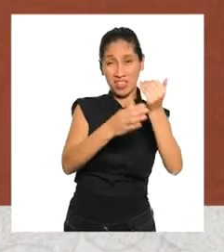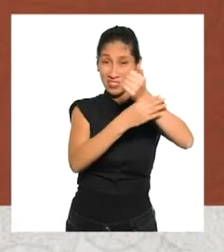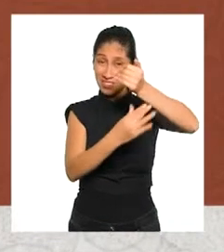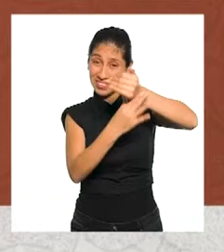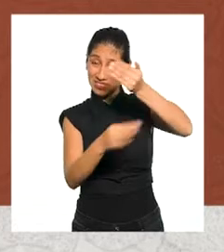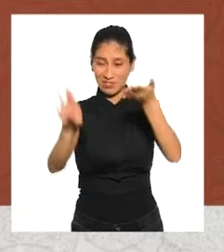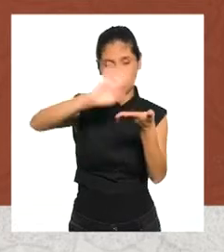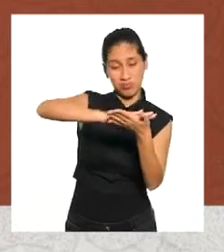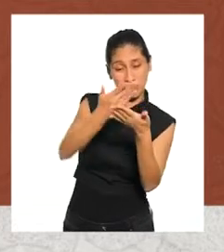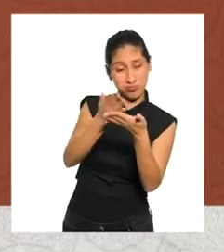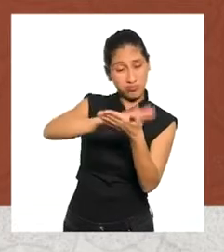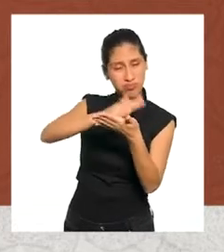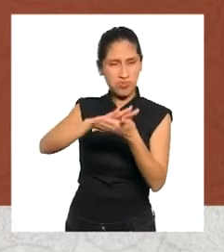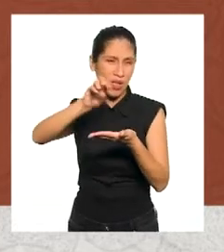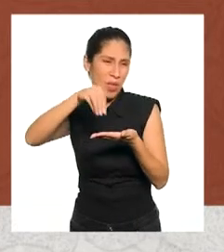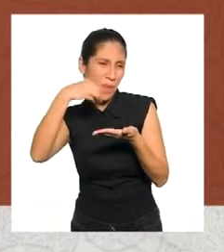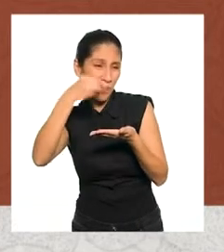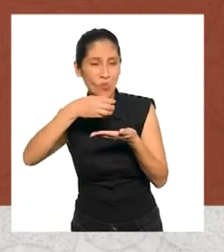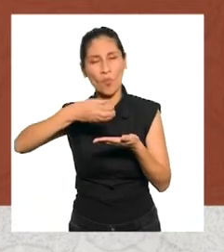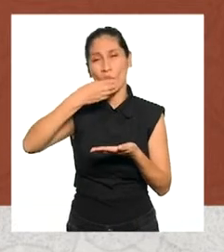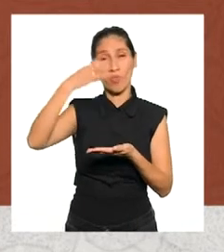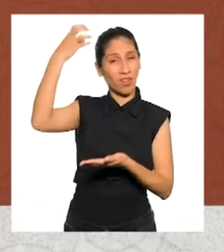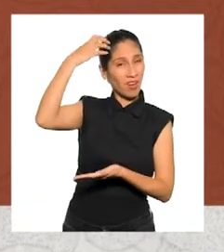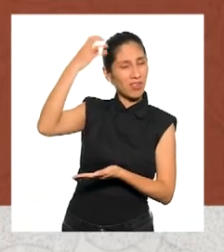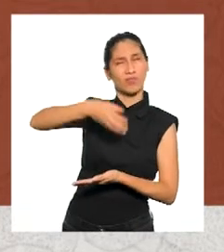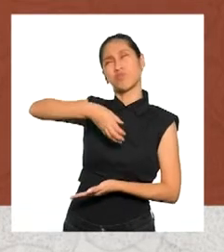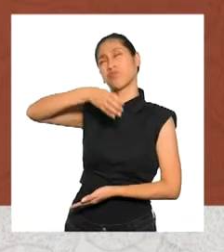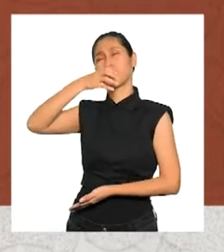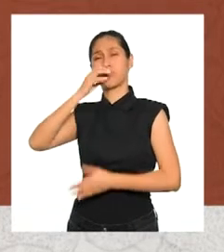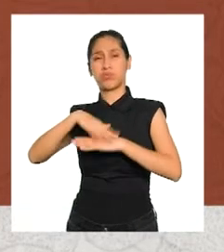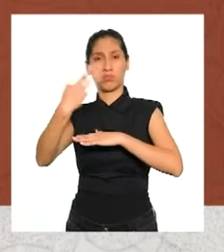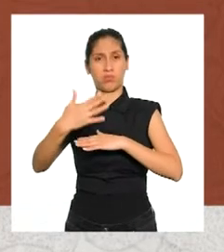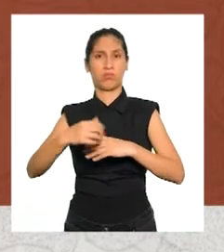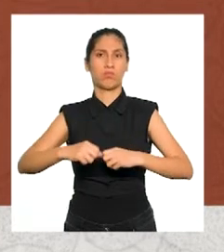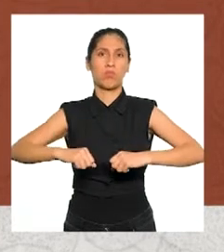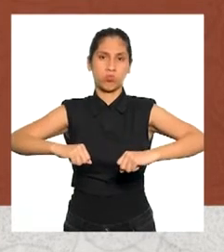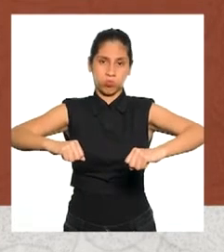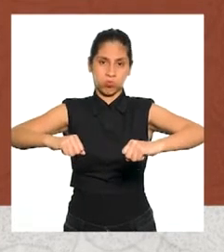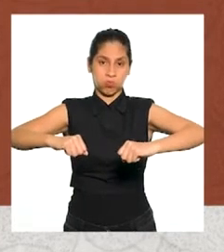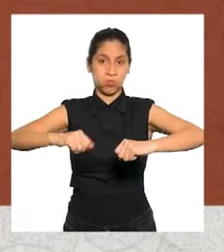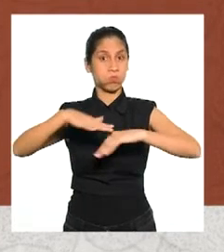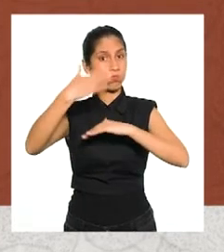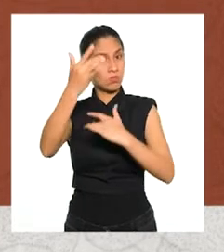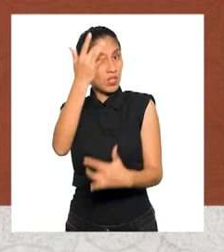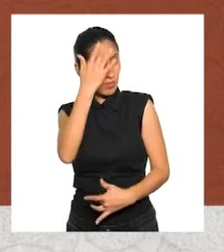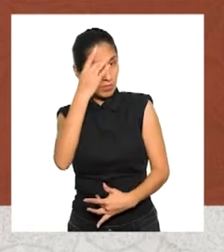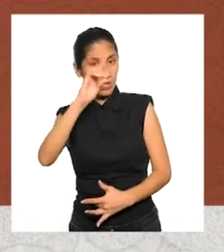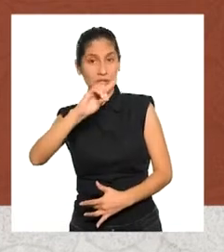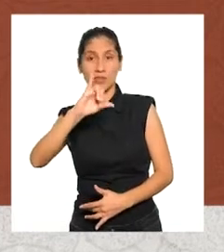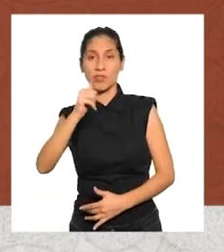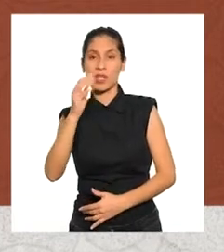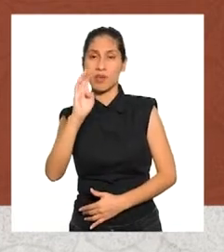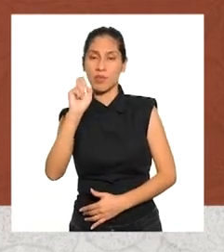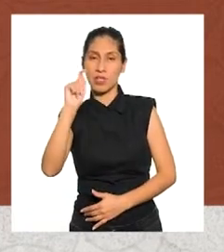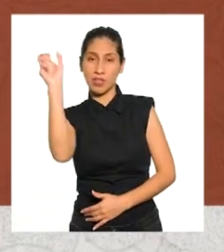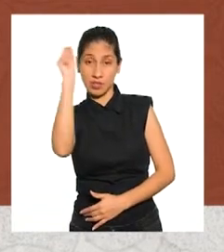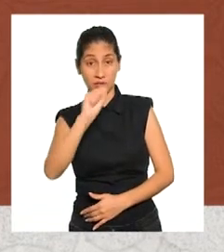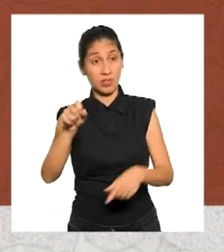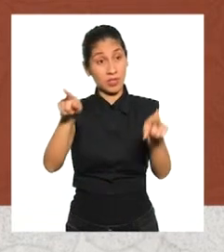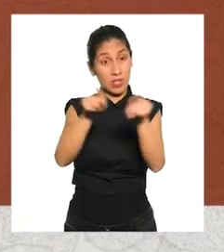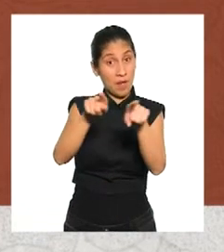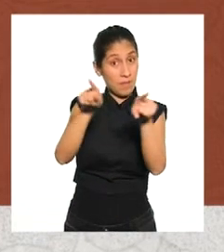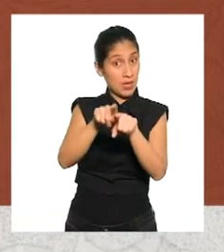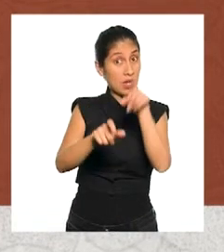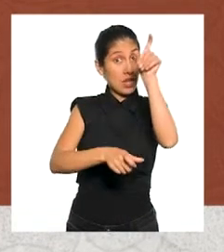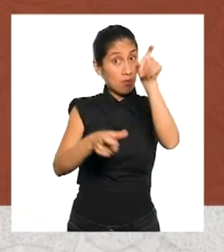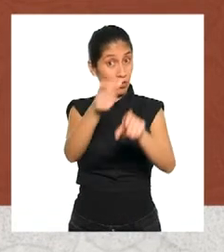elevadas concentraciones de grasa en la sangre, que ocasionan la obesidad y la diabetes. Además, las personas con estas